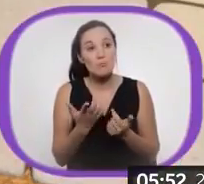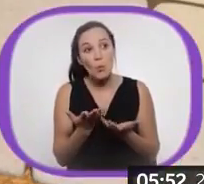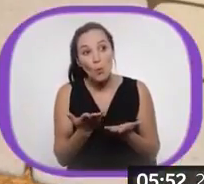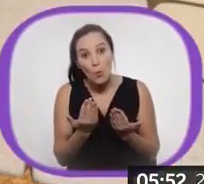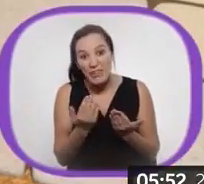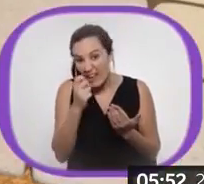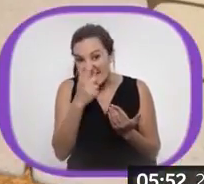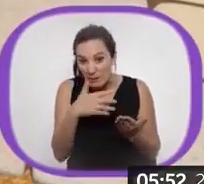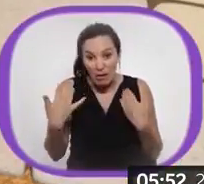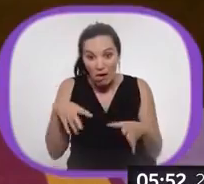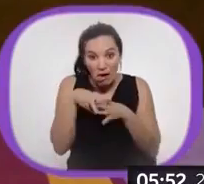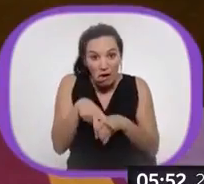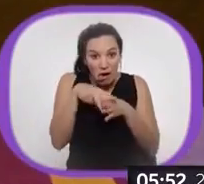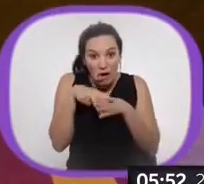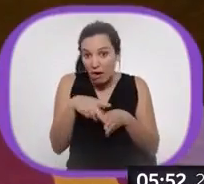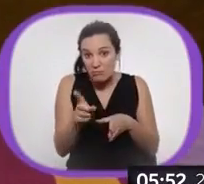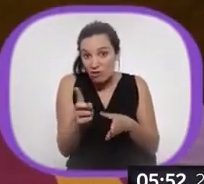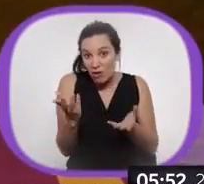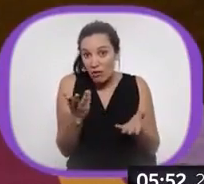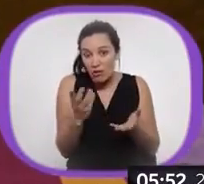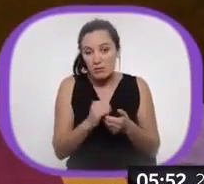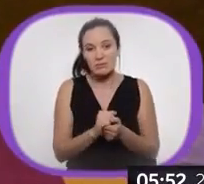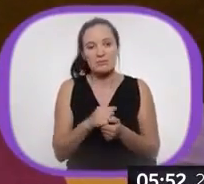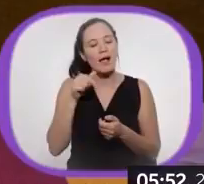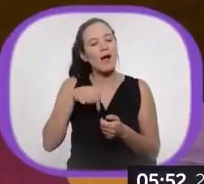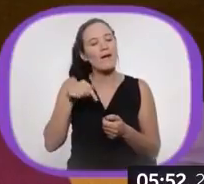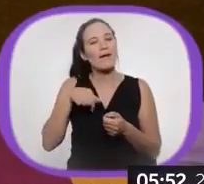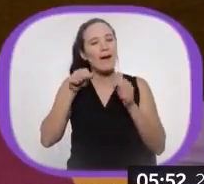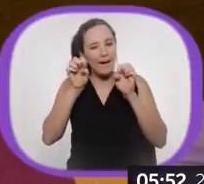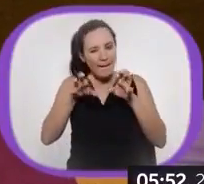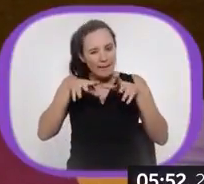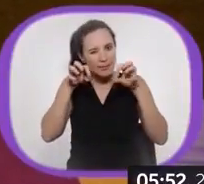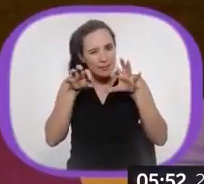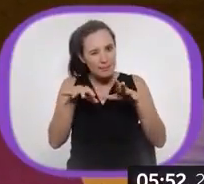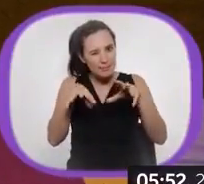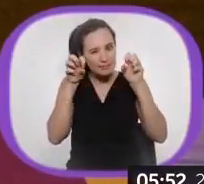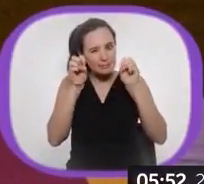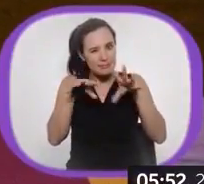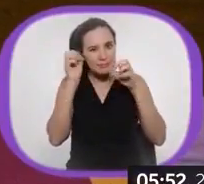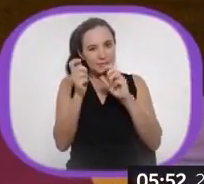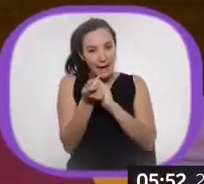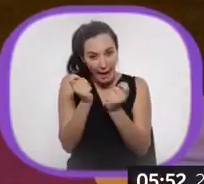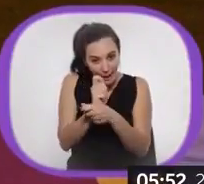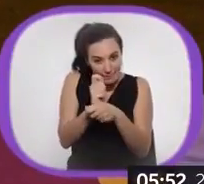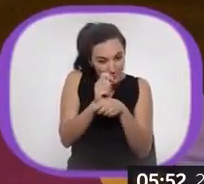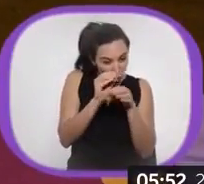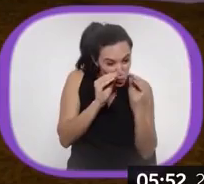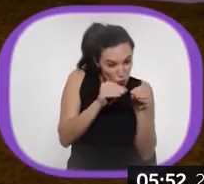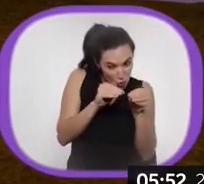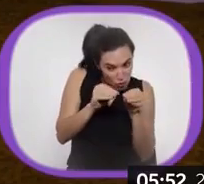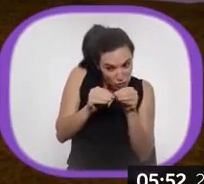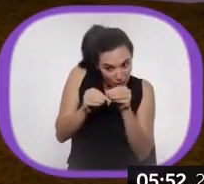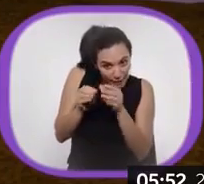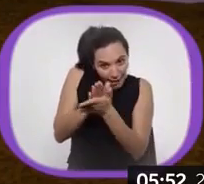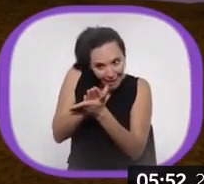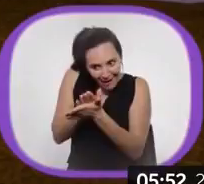tan rápido. Ahora haré un hechizo de cambio. De sucio a limpio haré un intercambio.